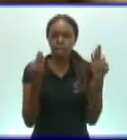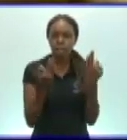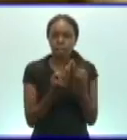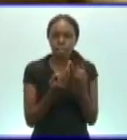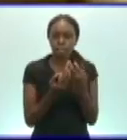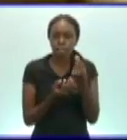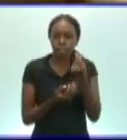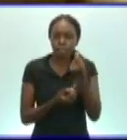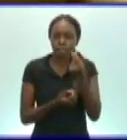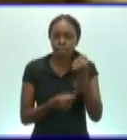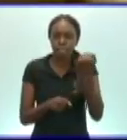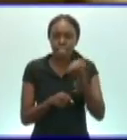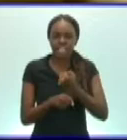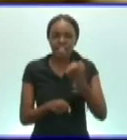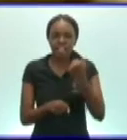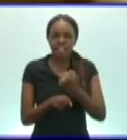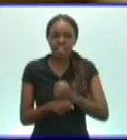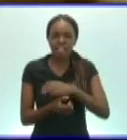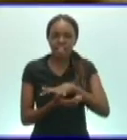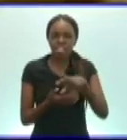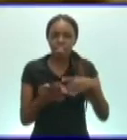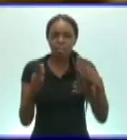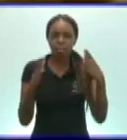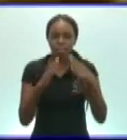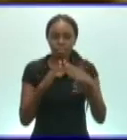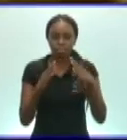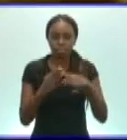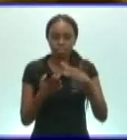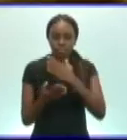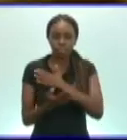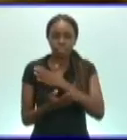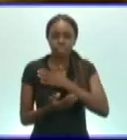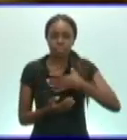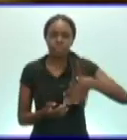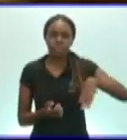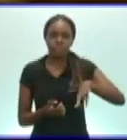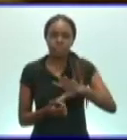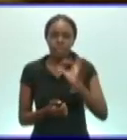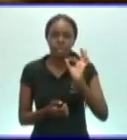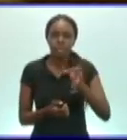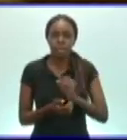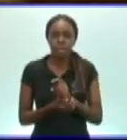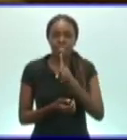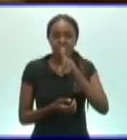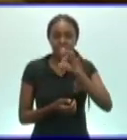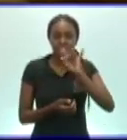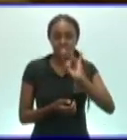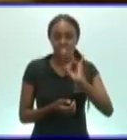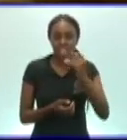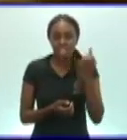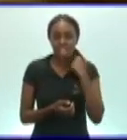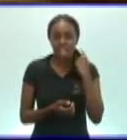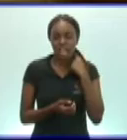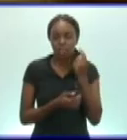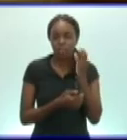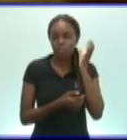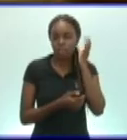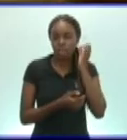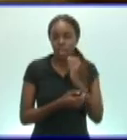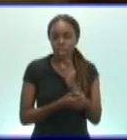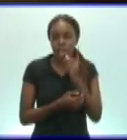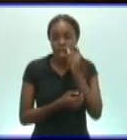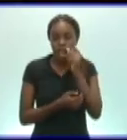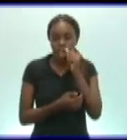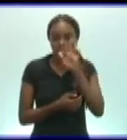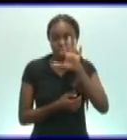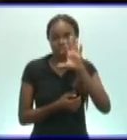y residen en el propio ingenio La de Majagua. Ella de solo 17 años. Él ya ronda los 50.